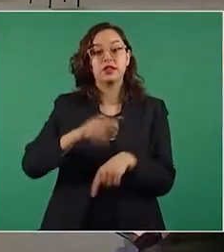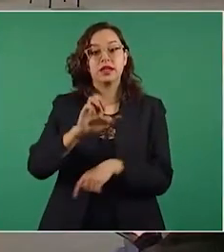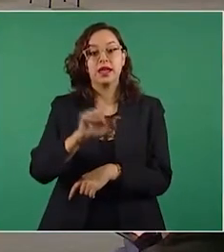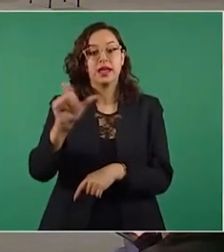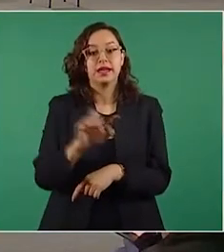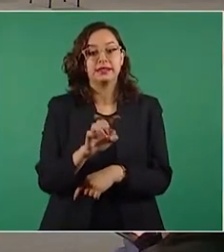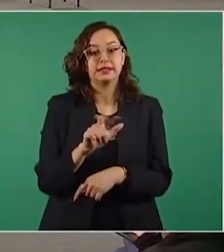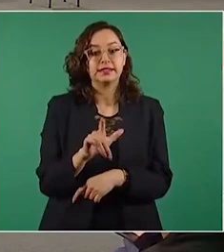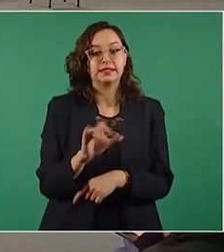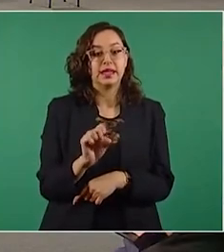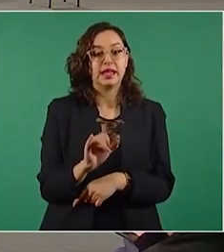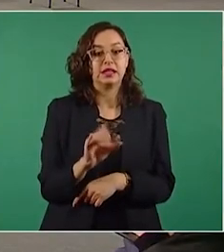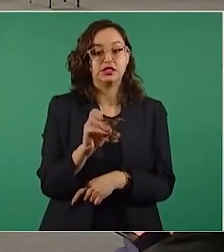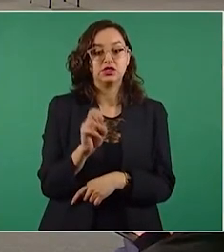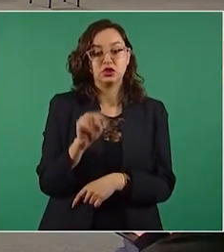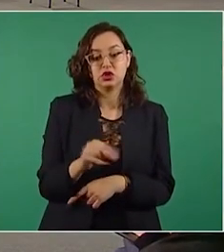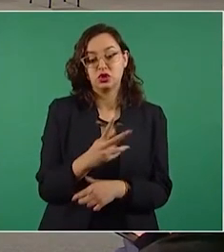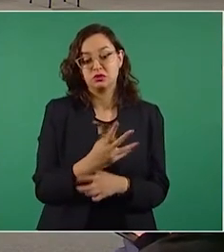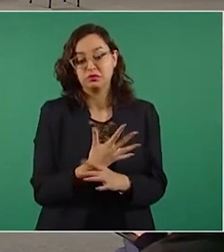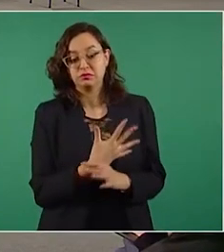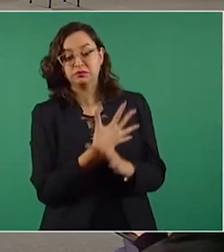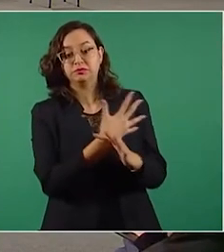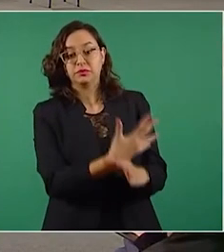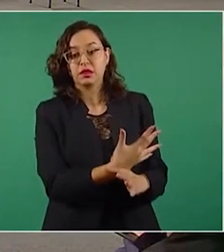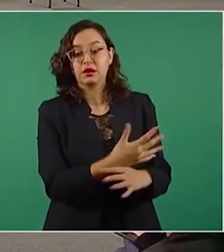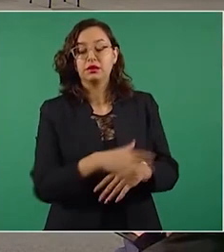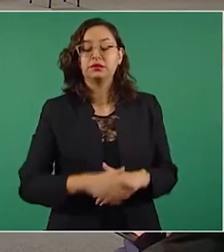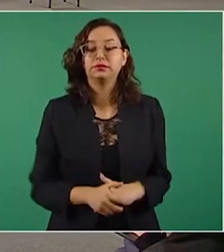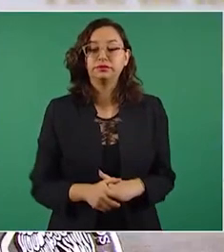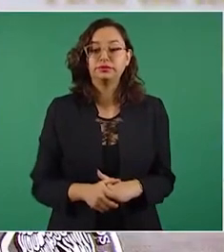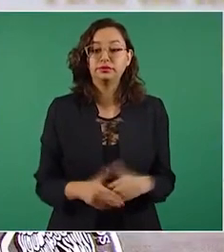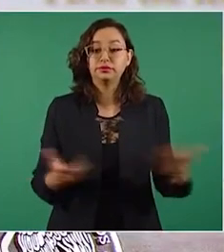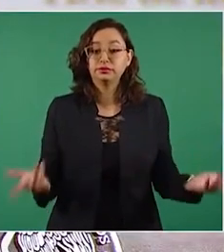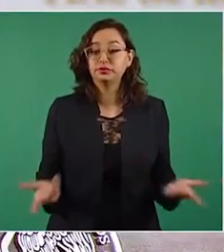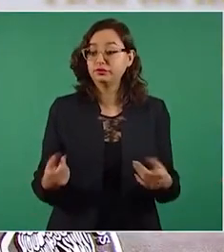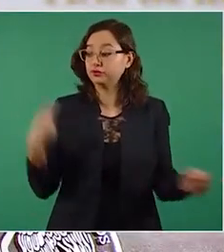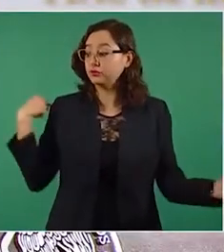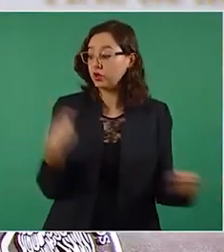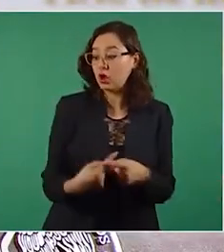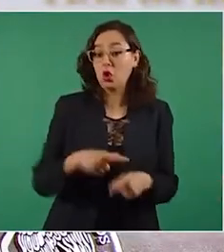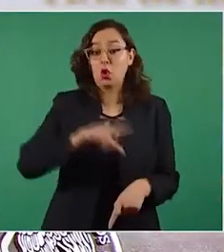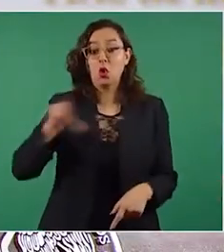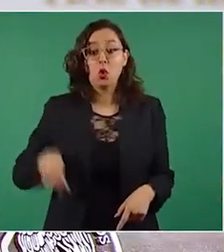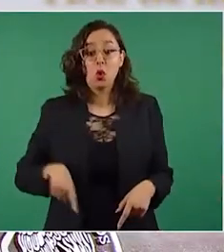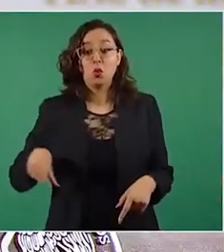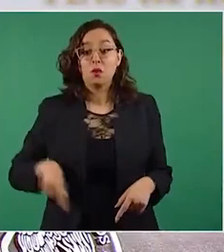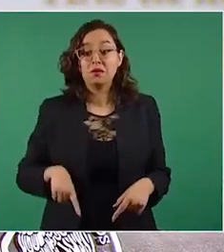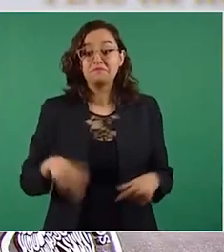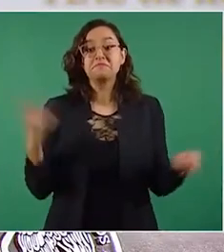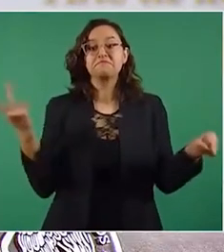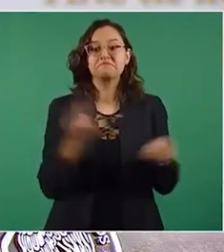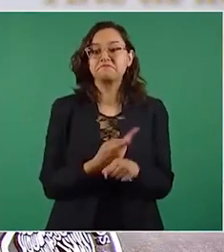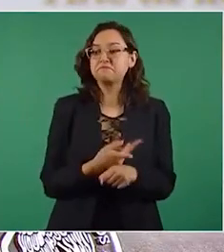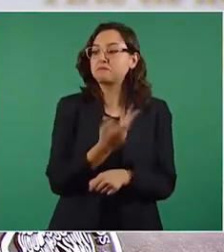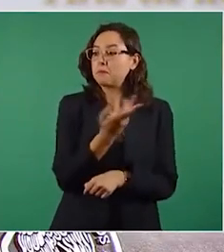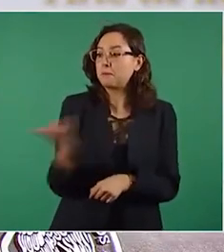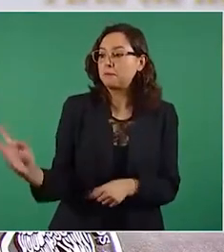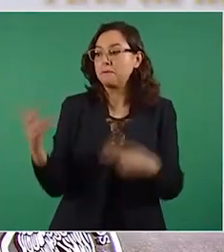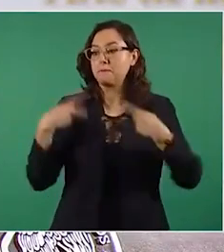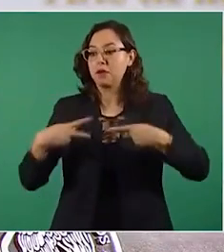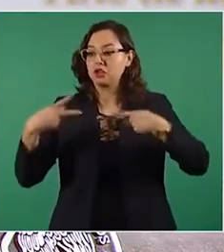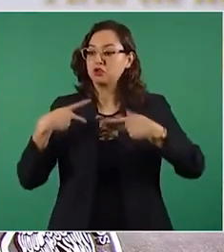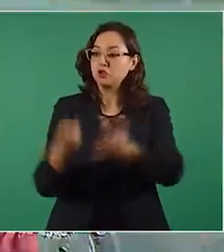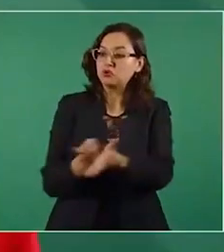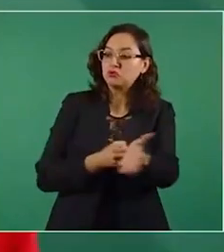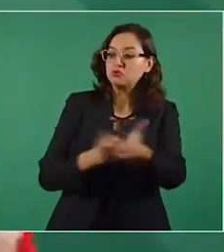Beltrán del Río, en su programa de radio dijo que lo único que se hizo en este gobierno es quitarle el derecho a la salud de los